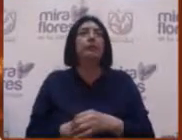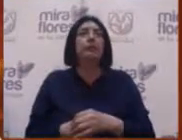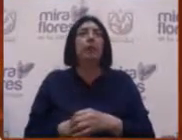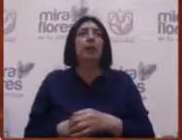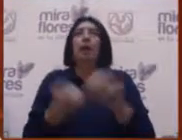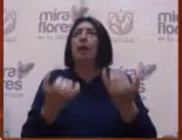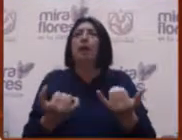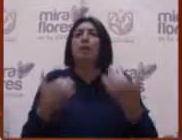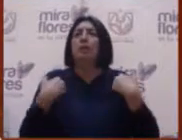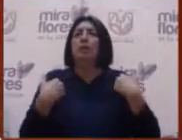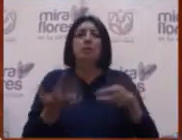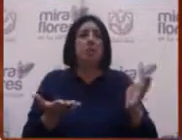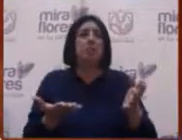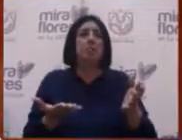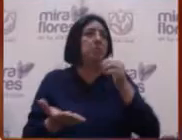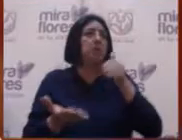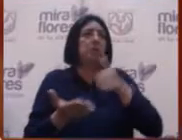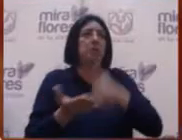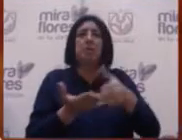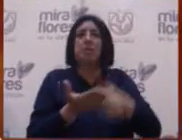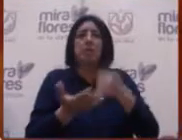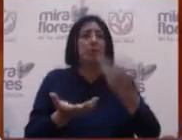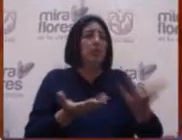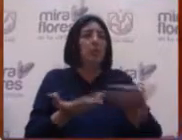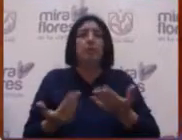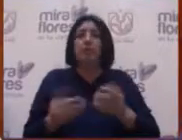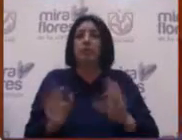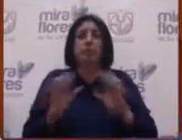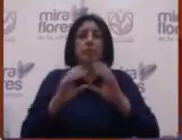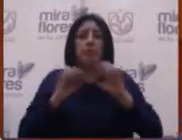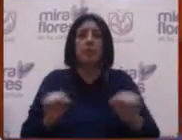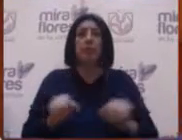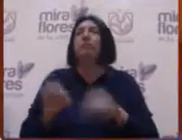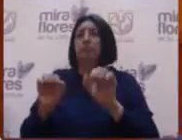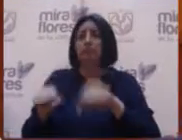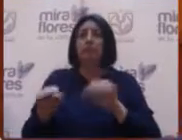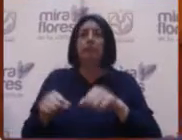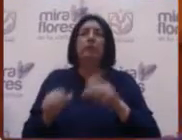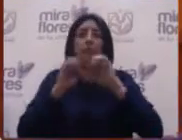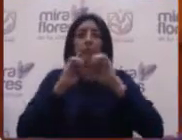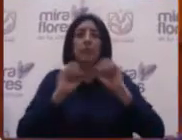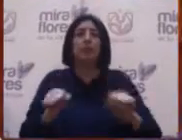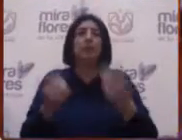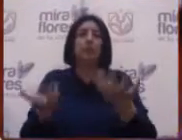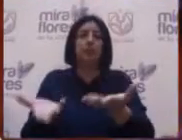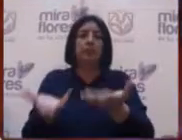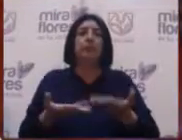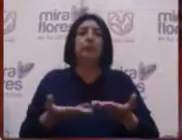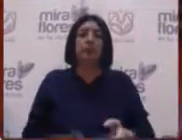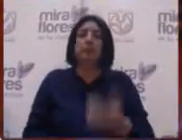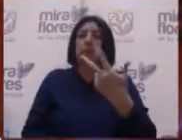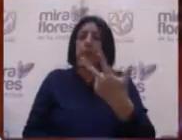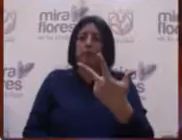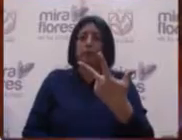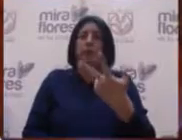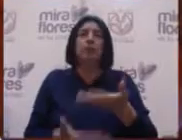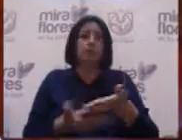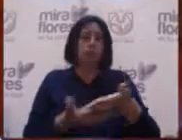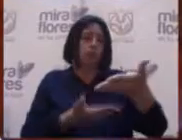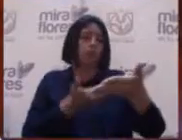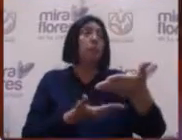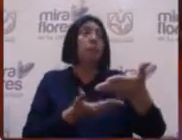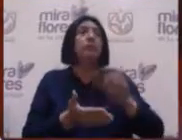algo en el despacho, señorita secretaria general? Sí, señor alcalde. La Secretaría General ha recibido tres documentos, los mismos que